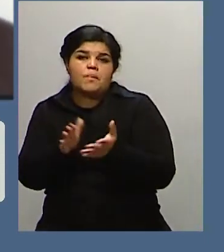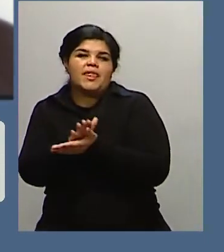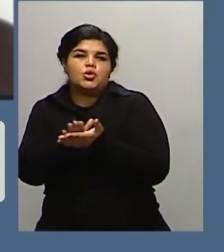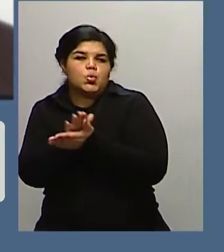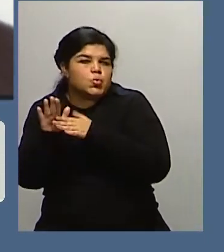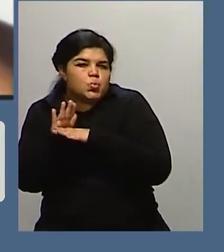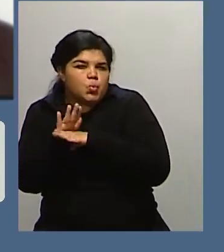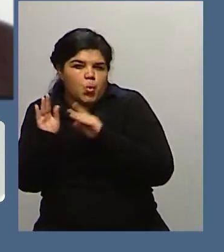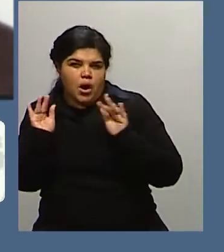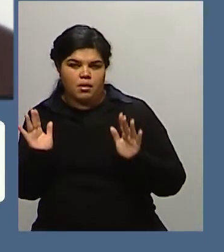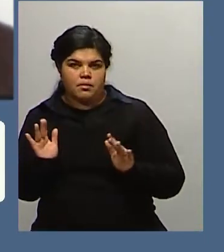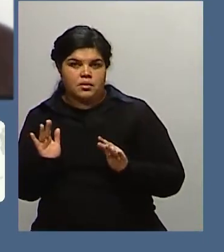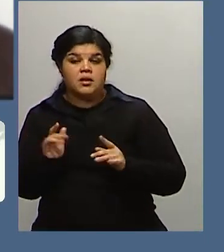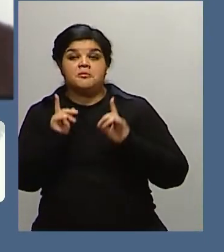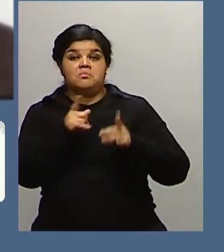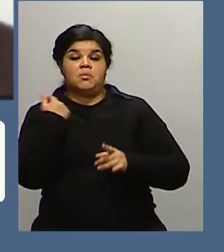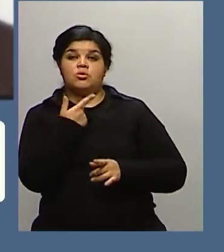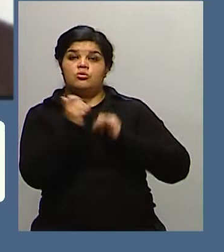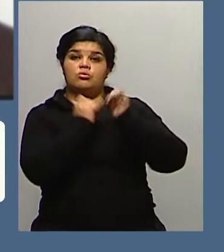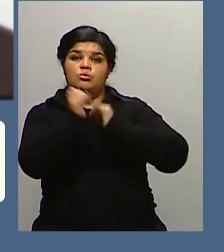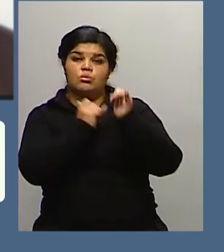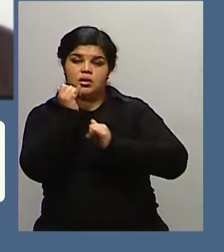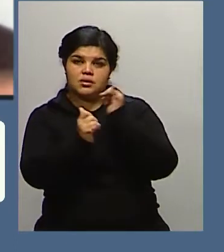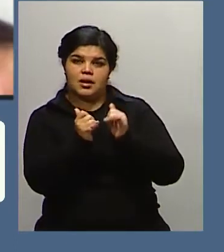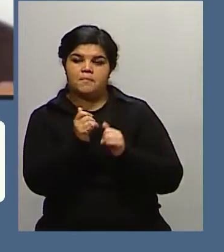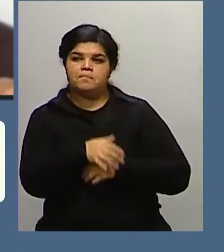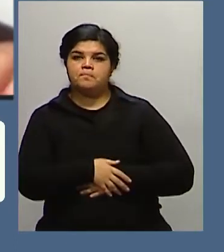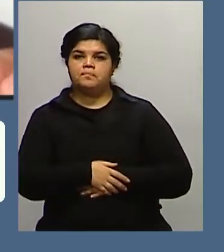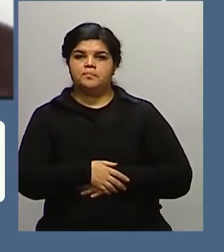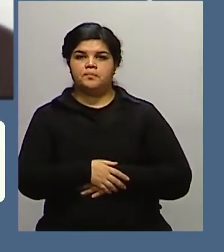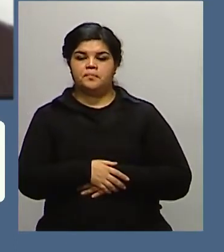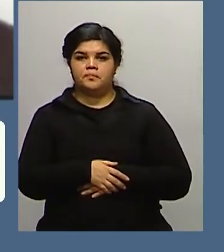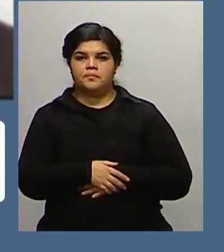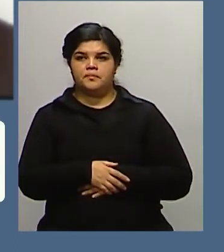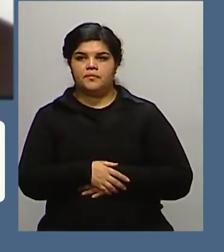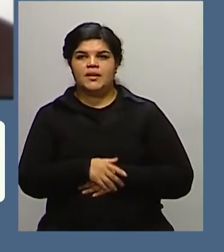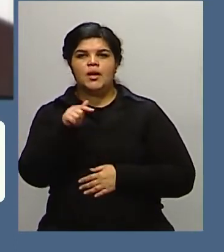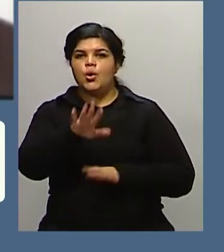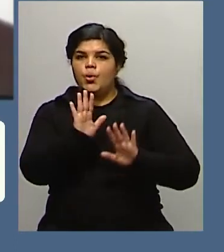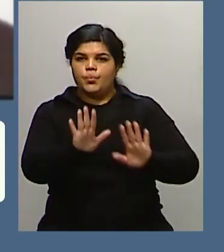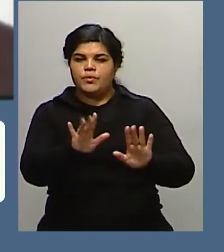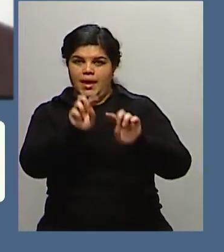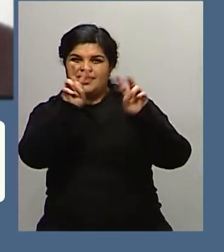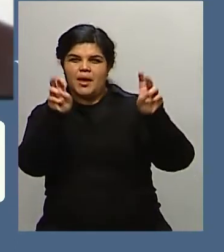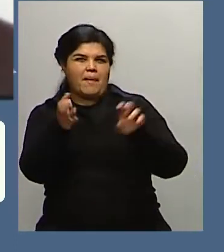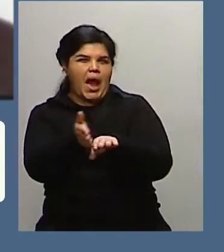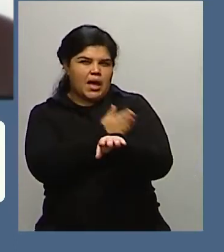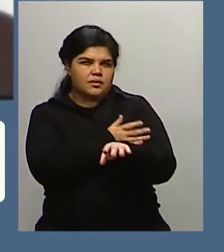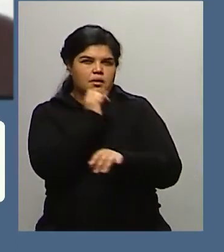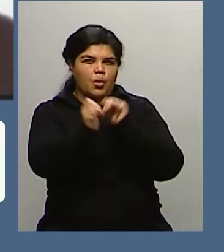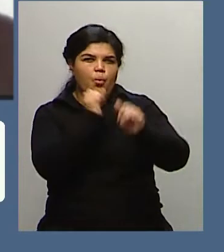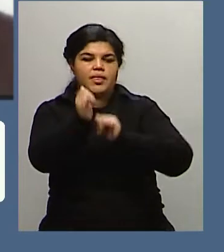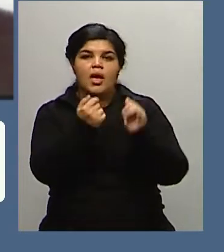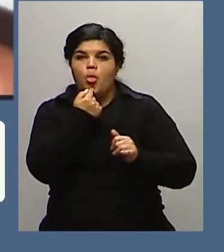Nosotros también tenemos, y por eso cuando yo aludí al tema de cuidado, el ingrediente de incertidumbre. Sí. ¿Qué